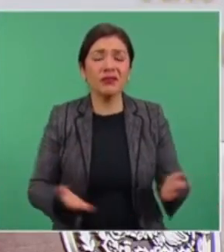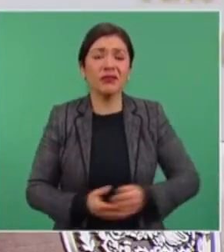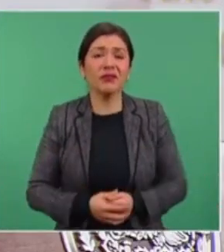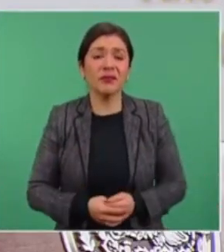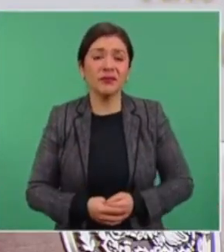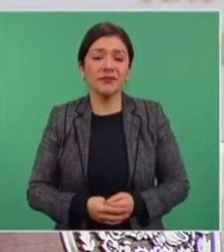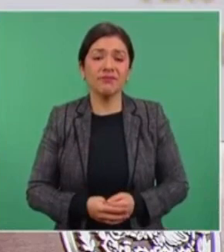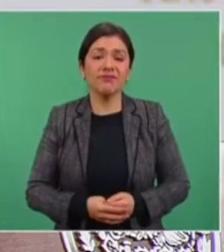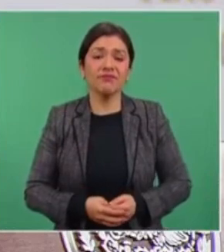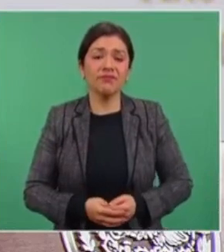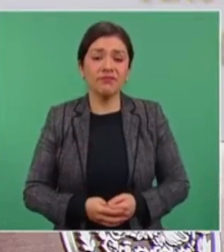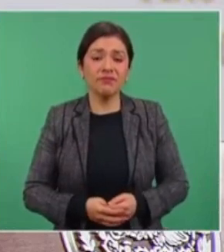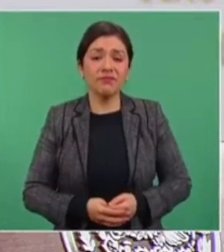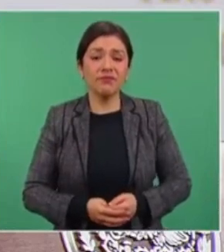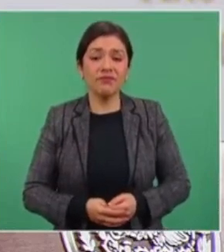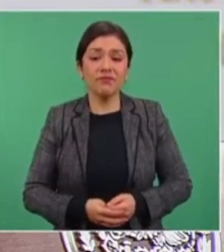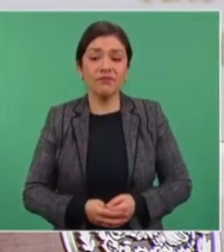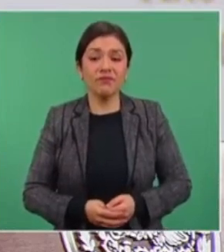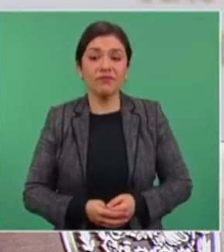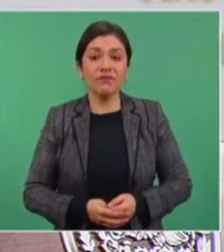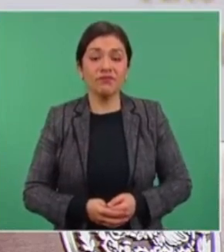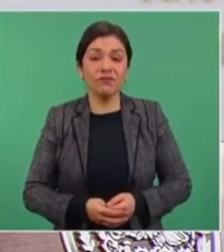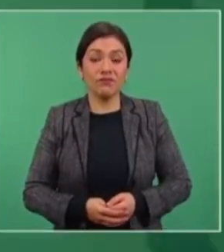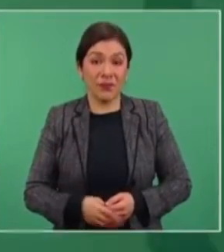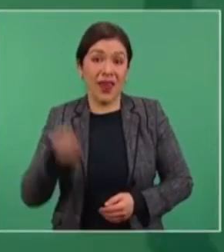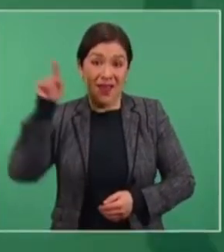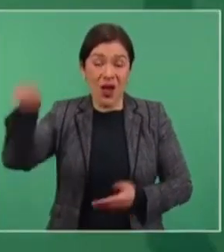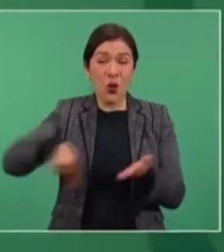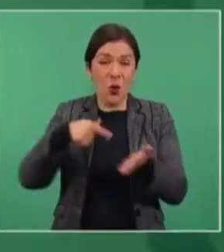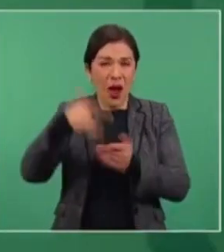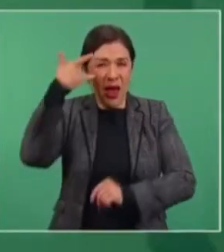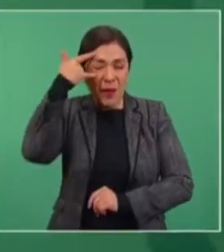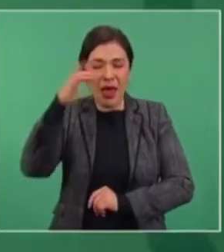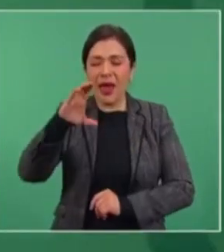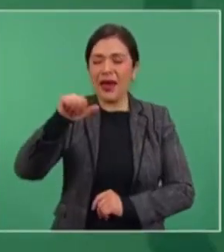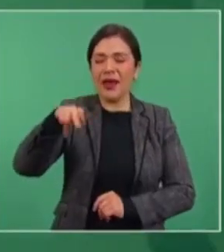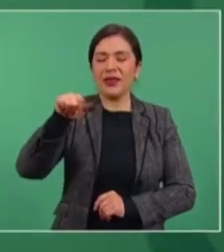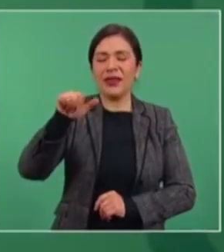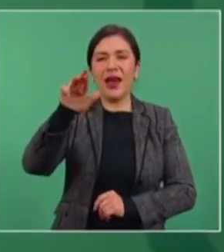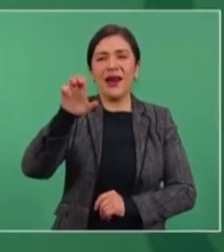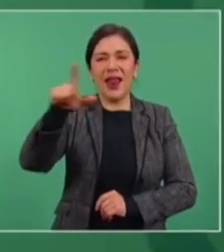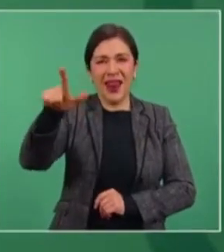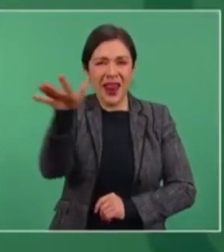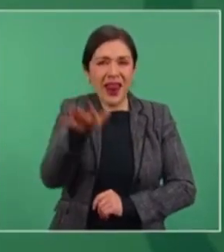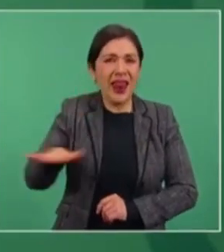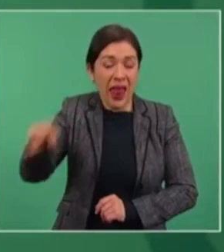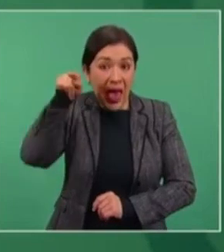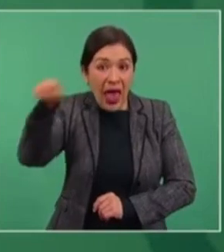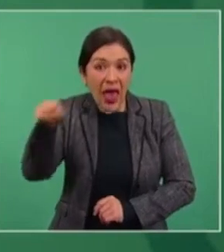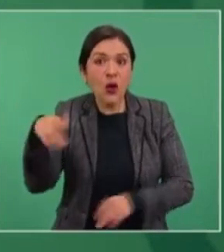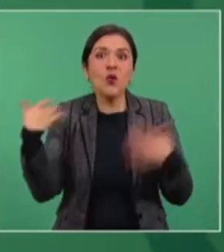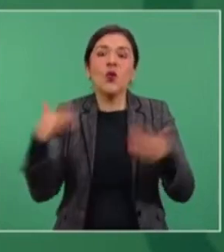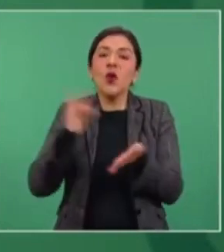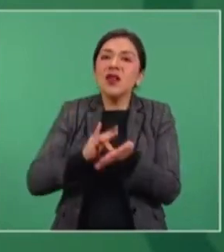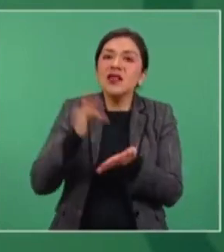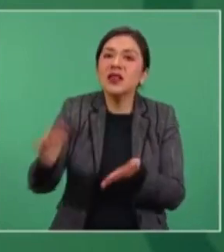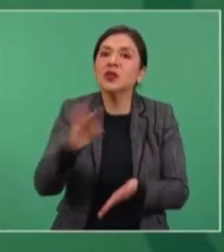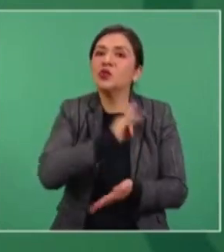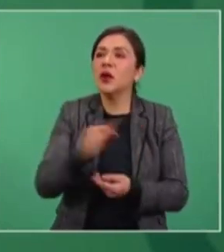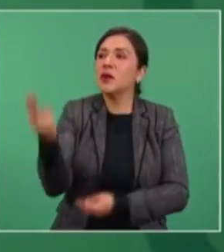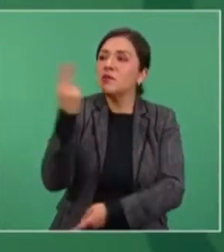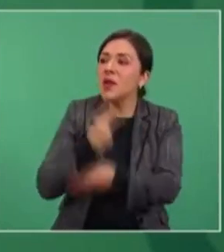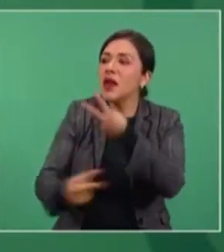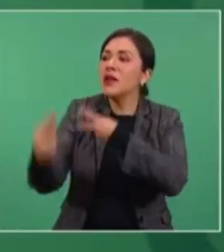Y ese gran campo, Cantarell, que nos permitió contar con